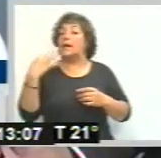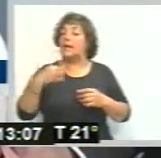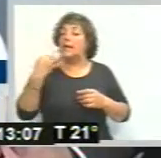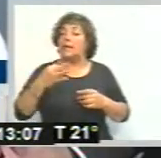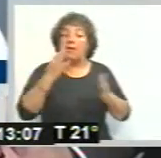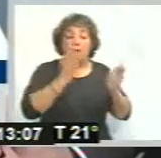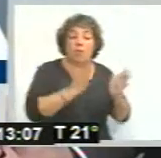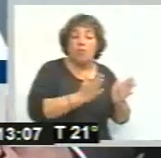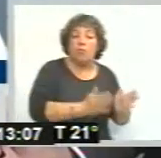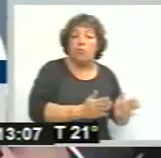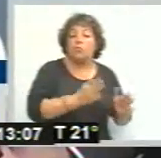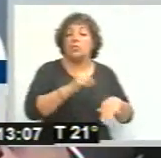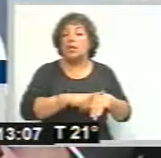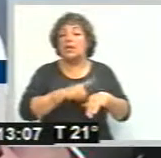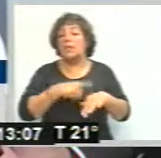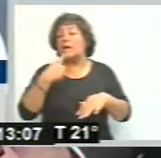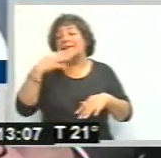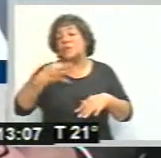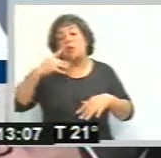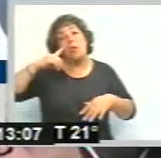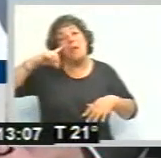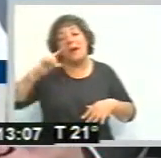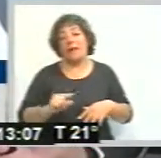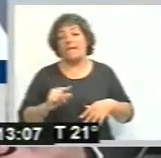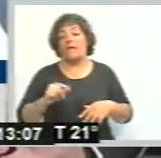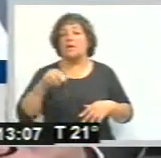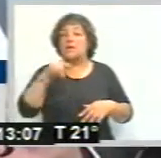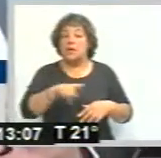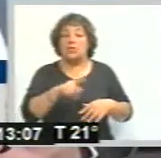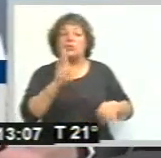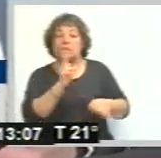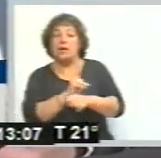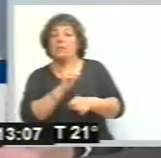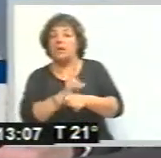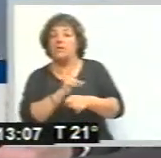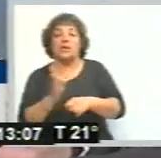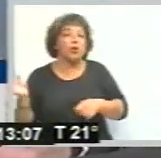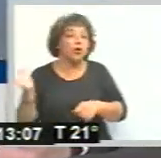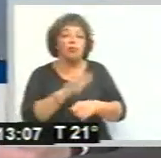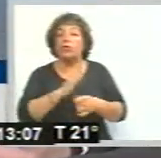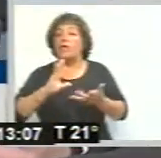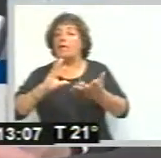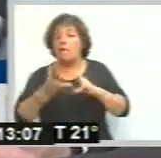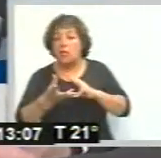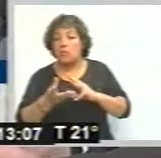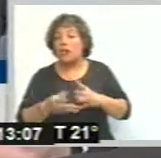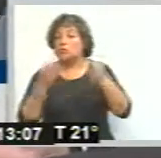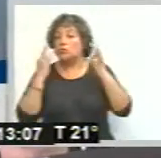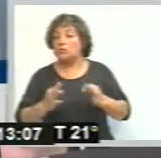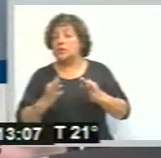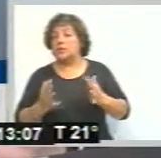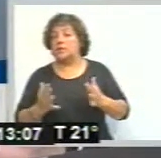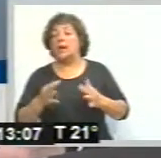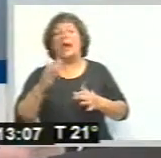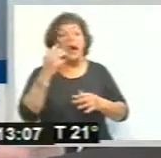periodo de empeoramiento, y eso se lo trata de prevenir con todas las medidas necesarias. ¿Están bajo asistencia respiratoria